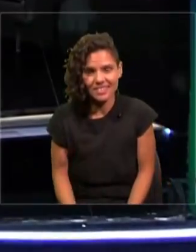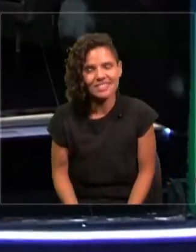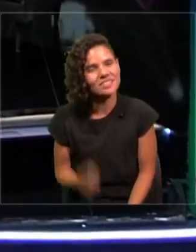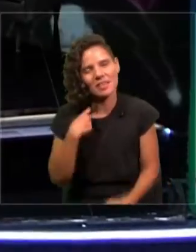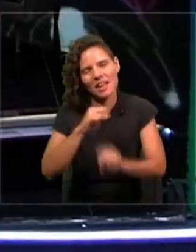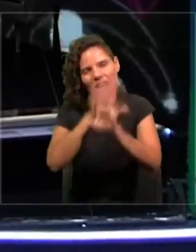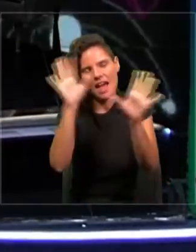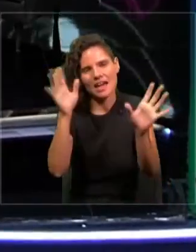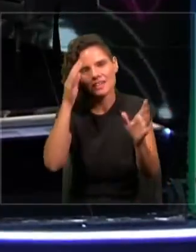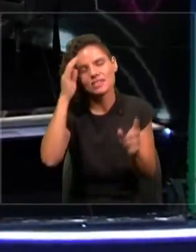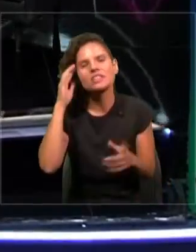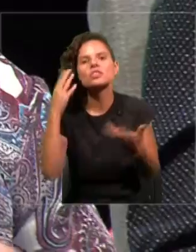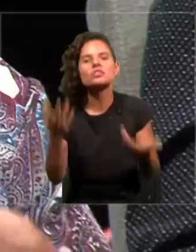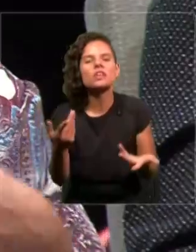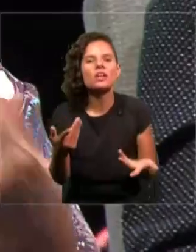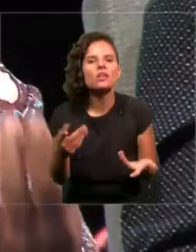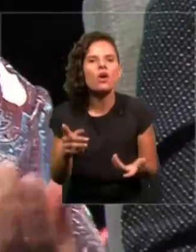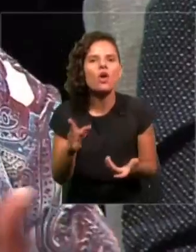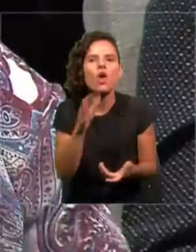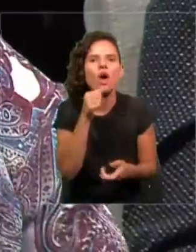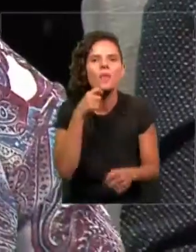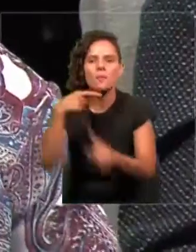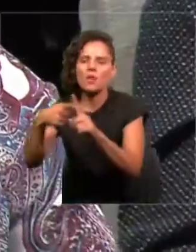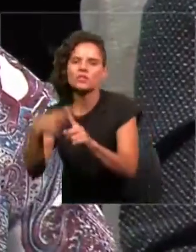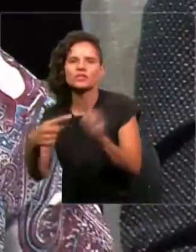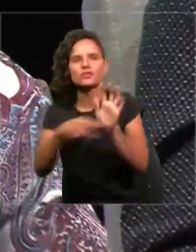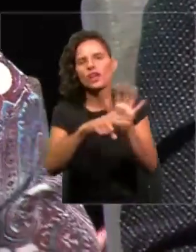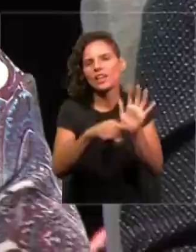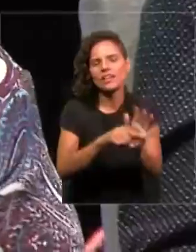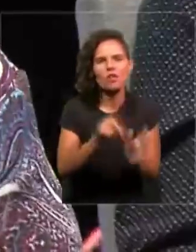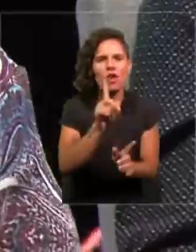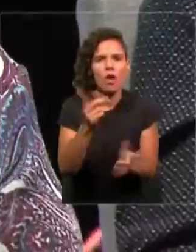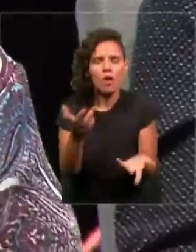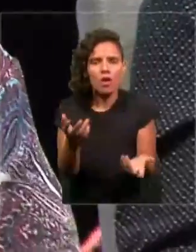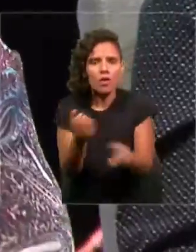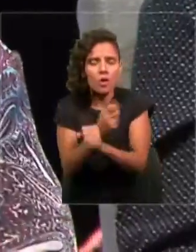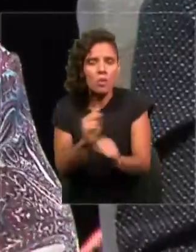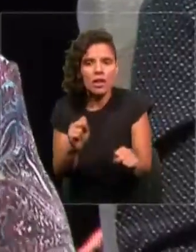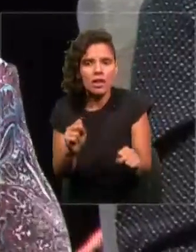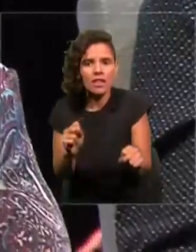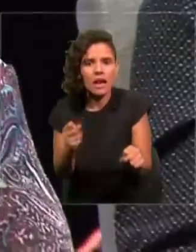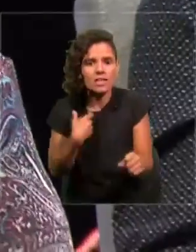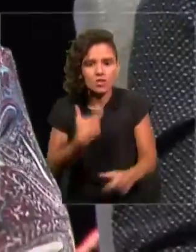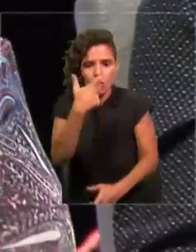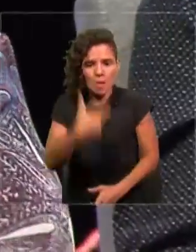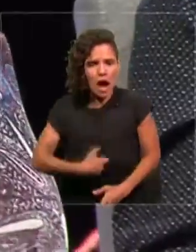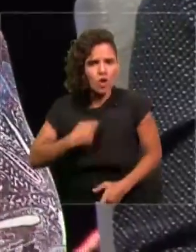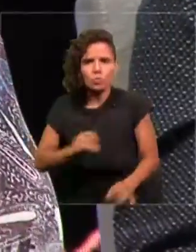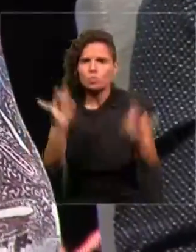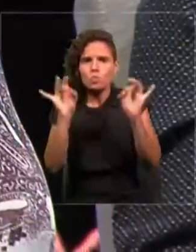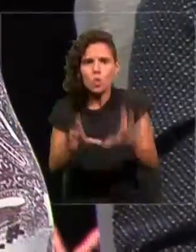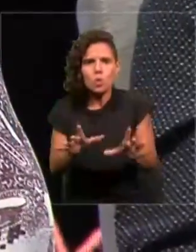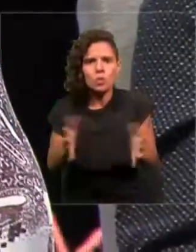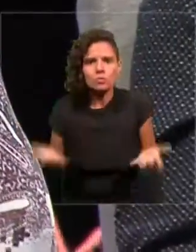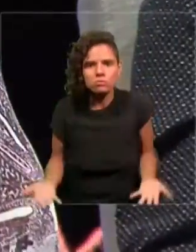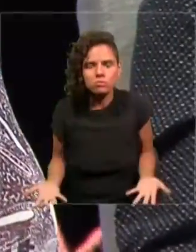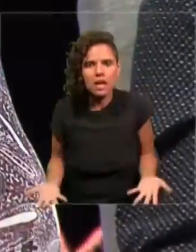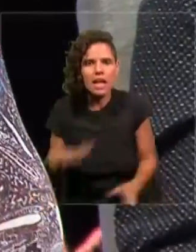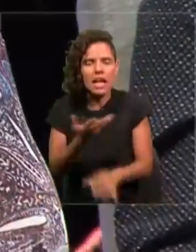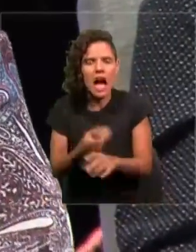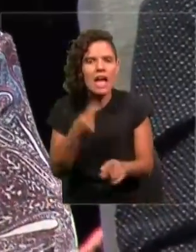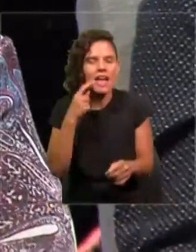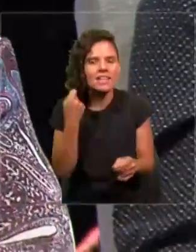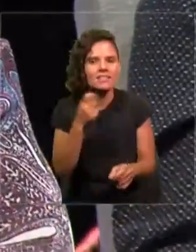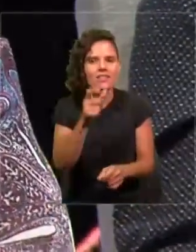¿no? De modo que no es un problema de positividad o negatividad. Es inexorablemente humano. Una